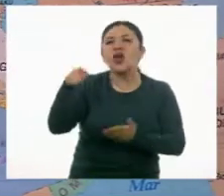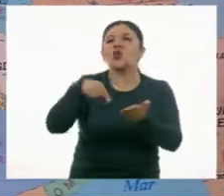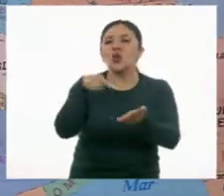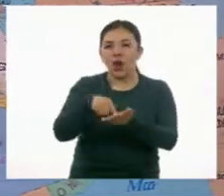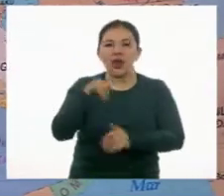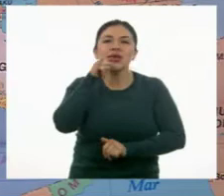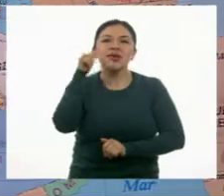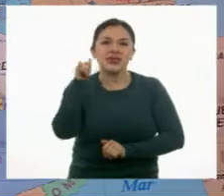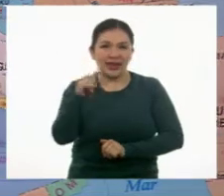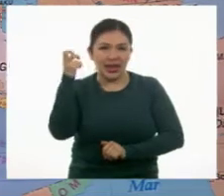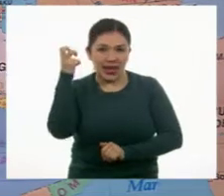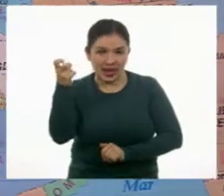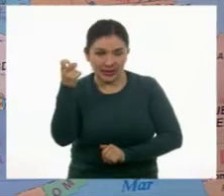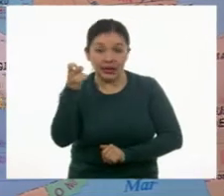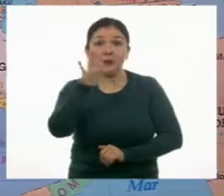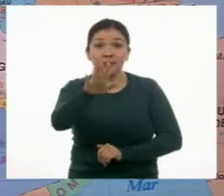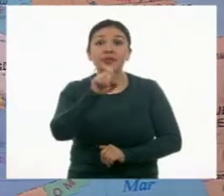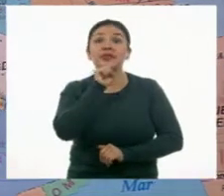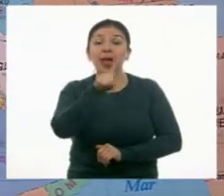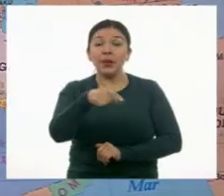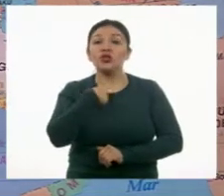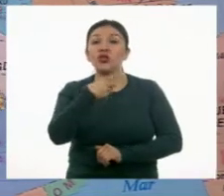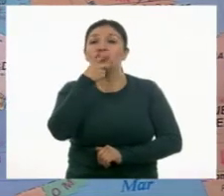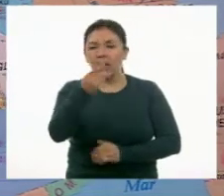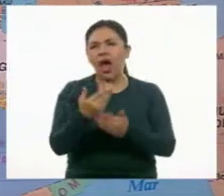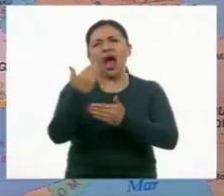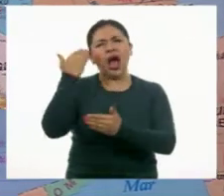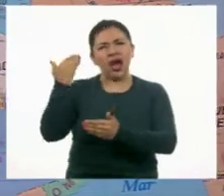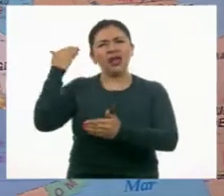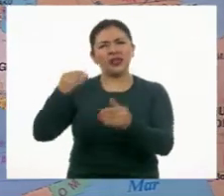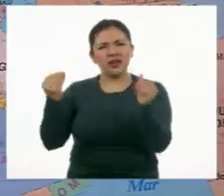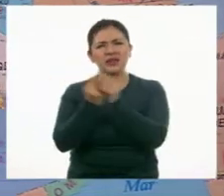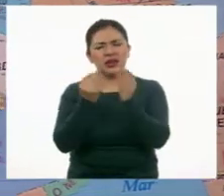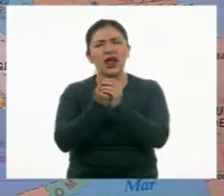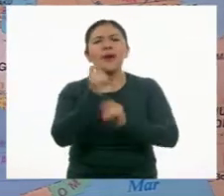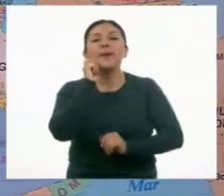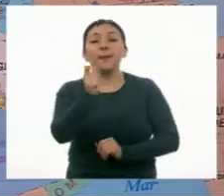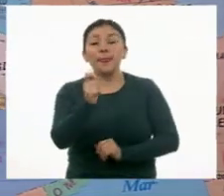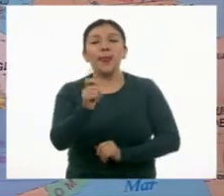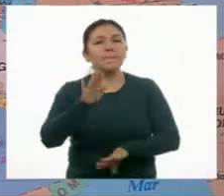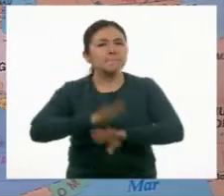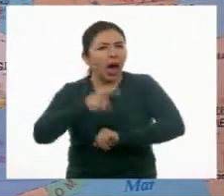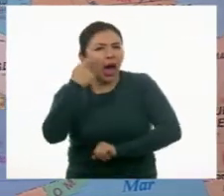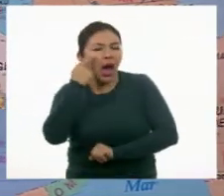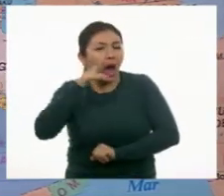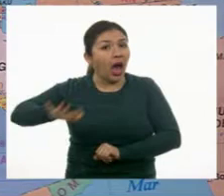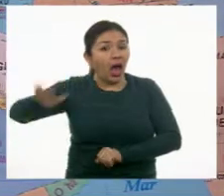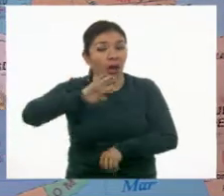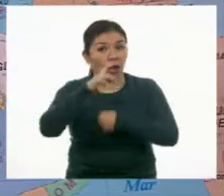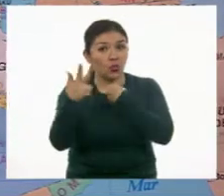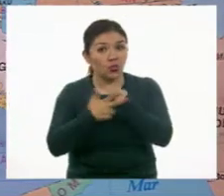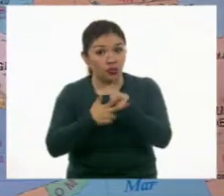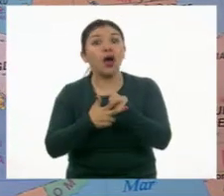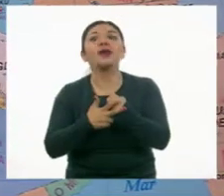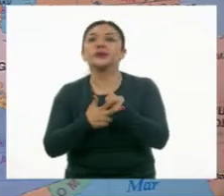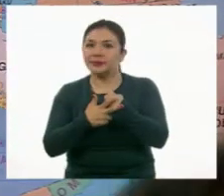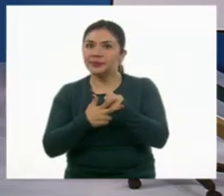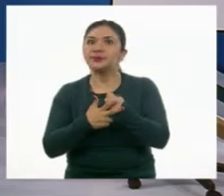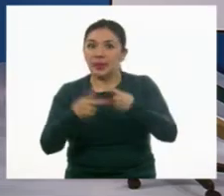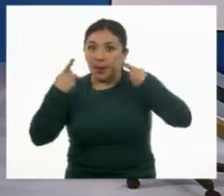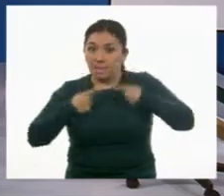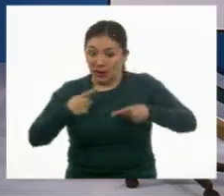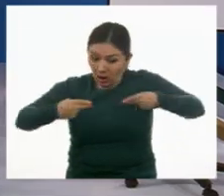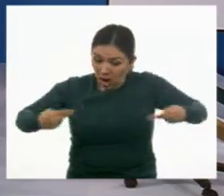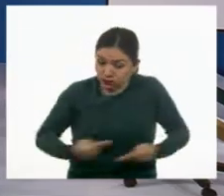está ubicado. Y también nosotros comentamos en sesiones anteriores que en general Europa tiene un decrecimiento en